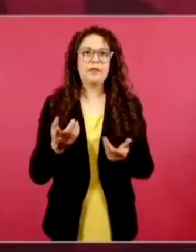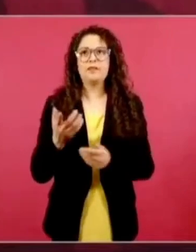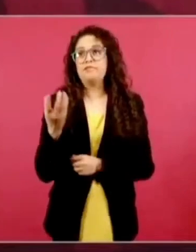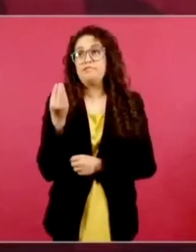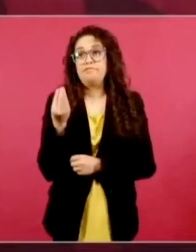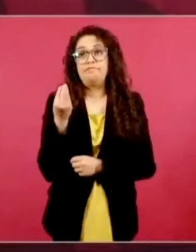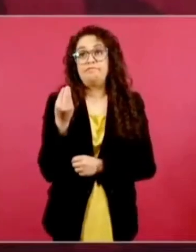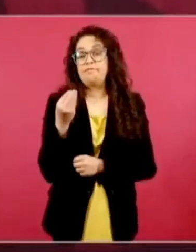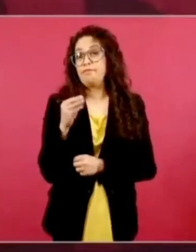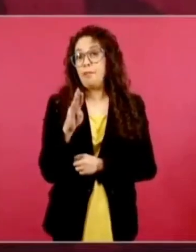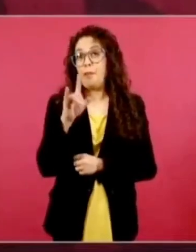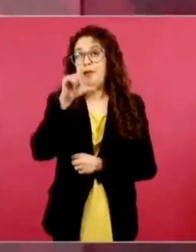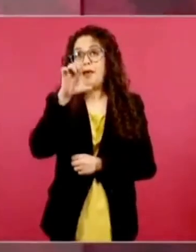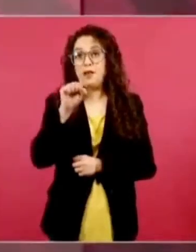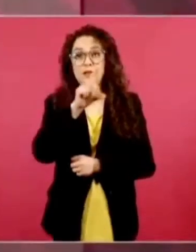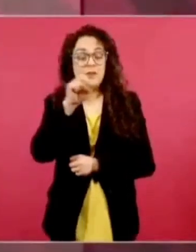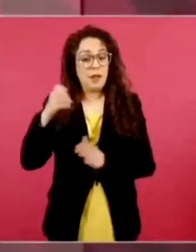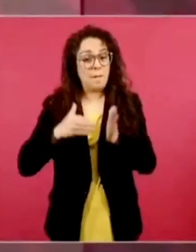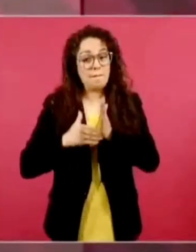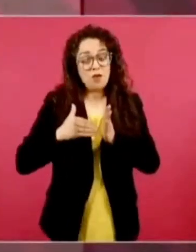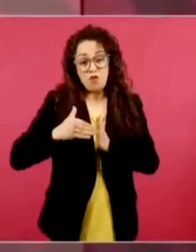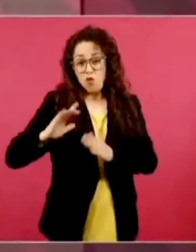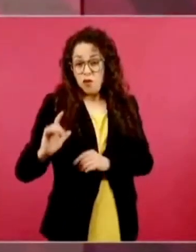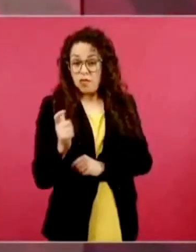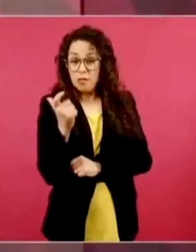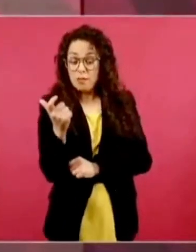miles de millones de pesos.